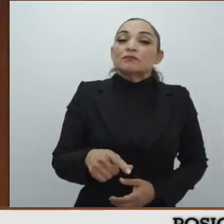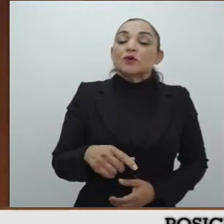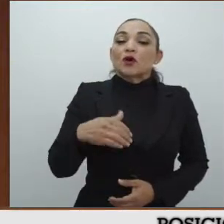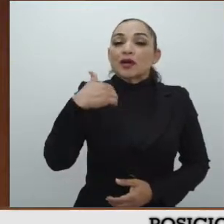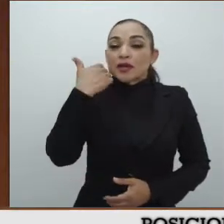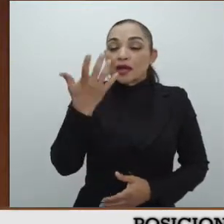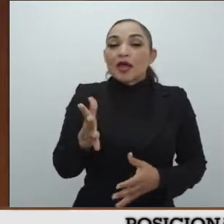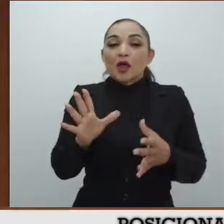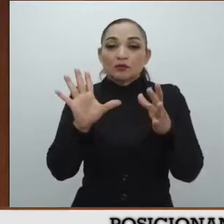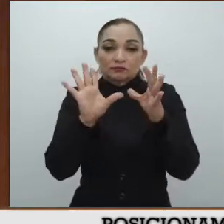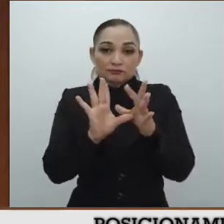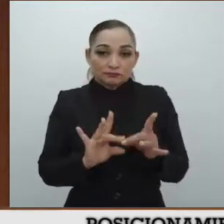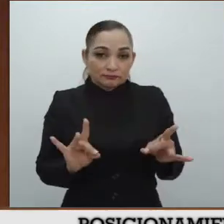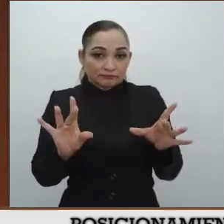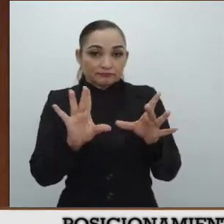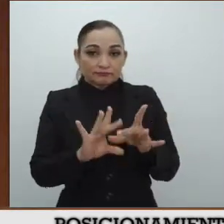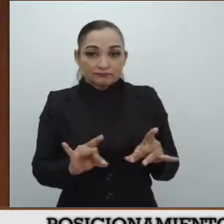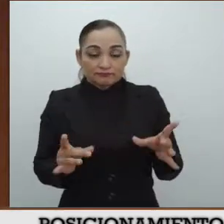que